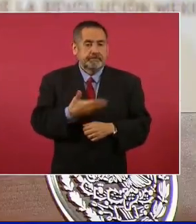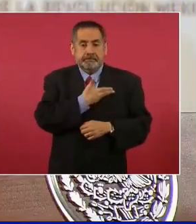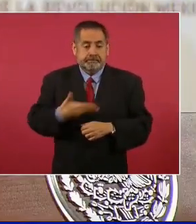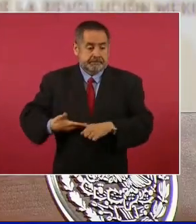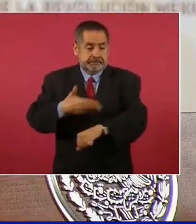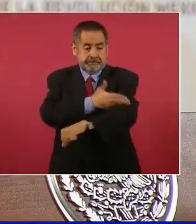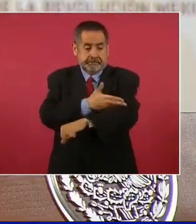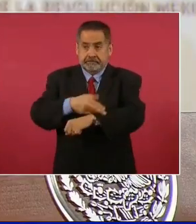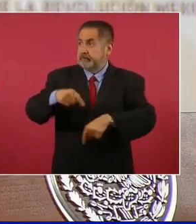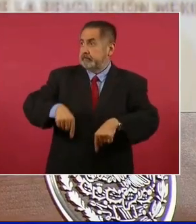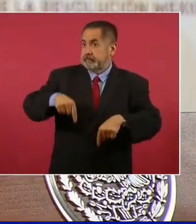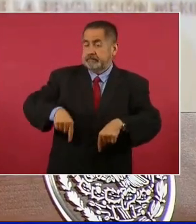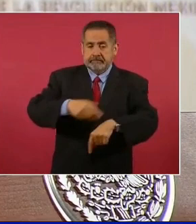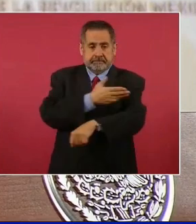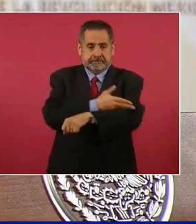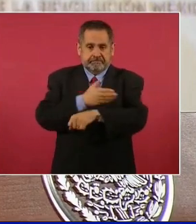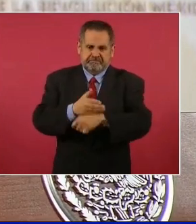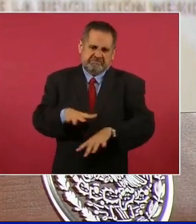aquí